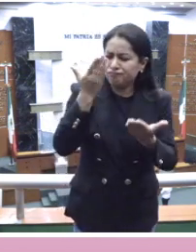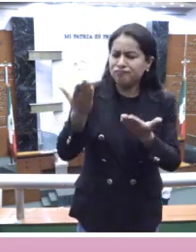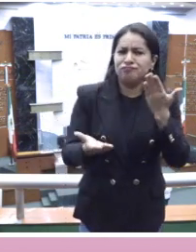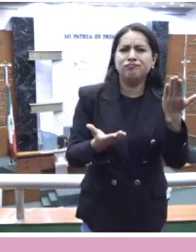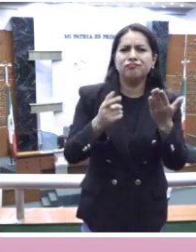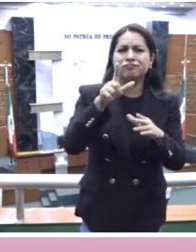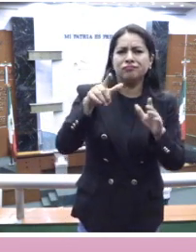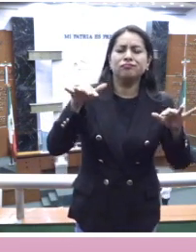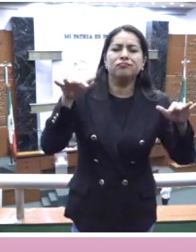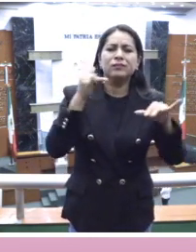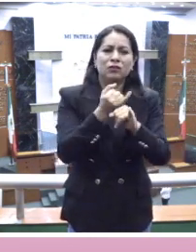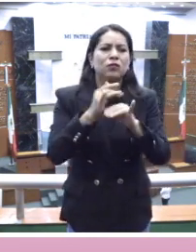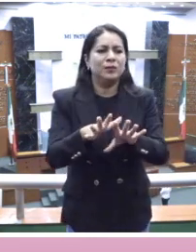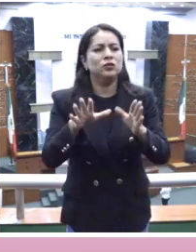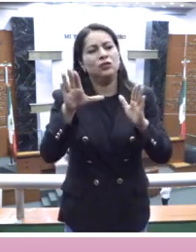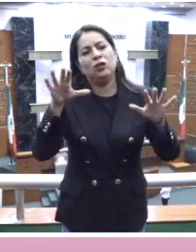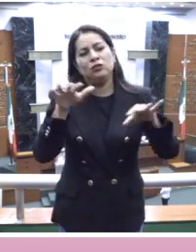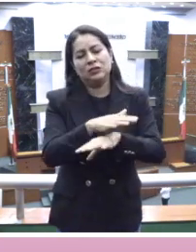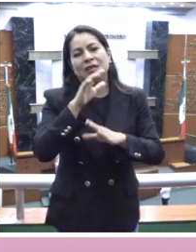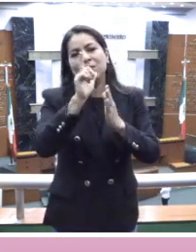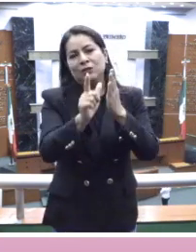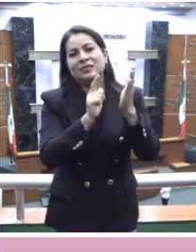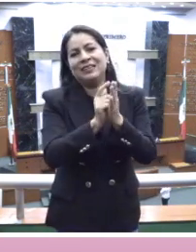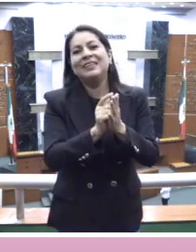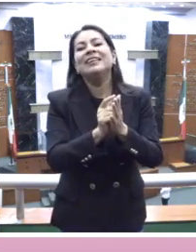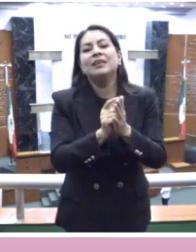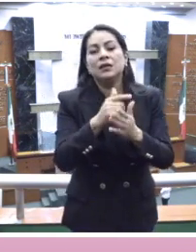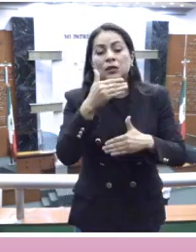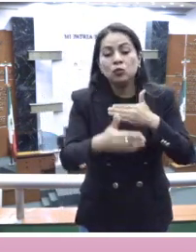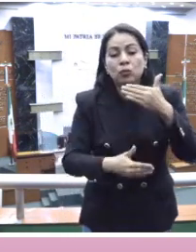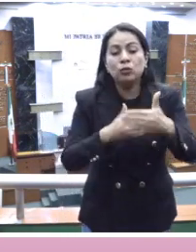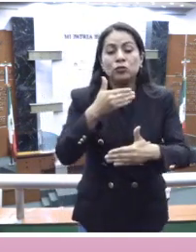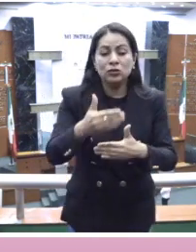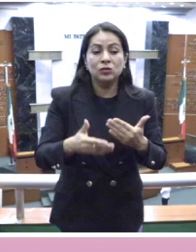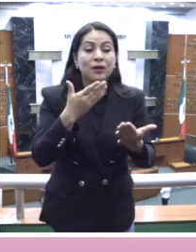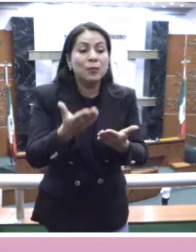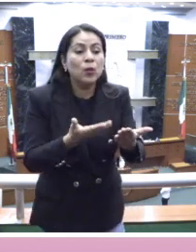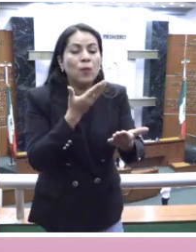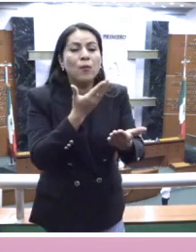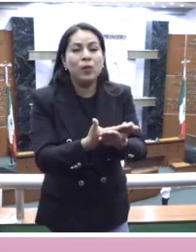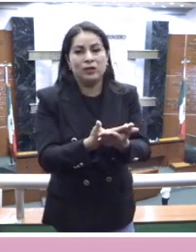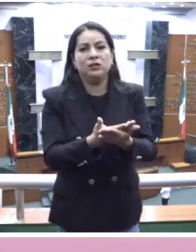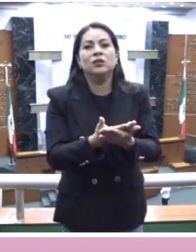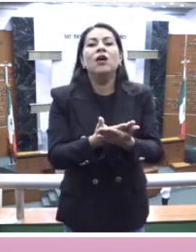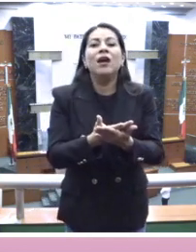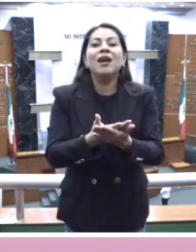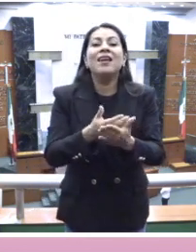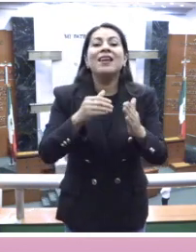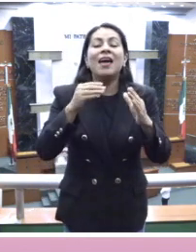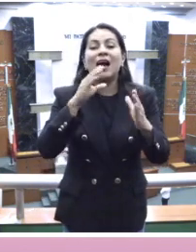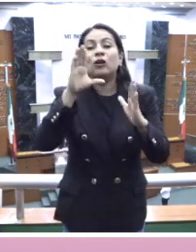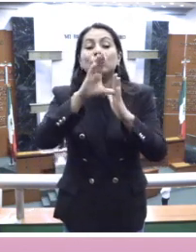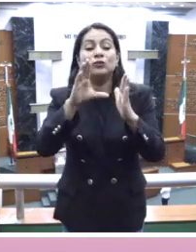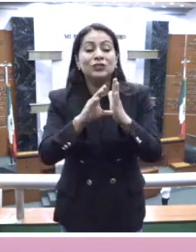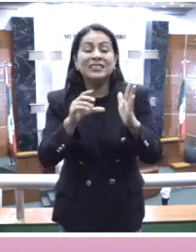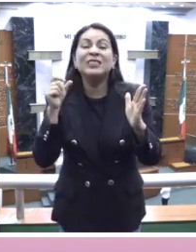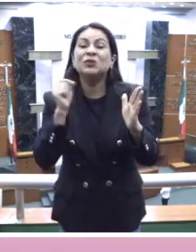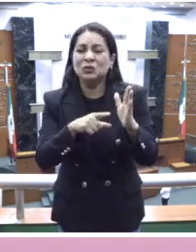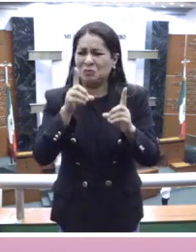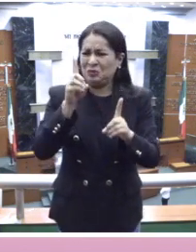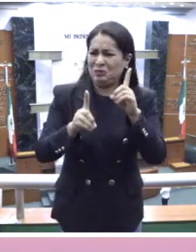las reformas constitucionales que emanan del procedimiento que fue propuesto en la Carta Magna, por